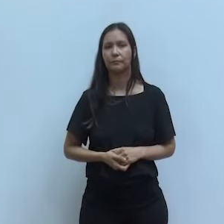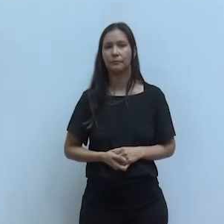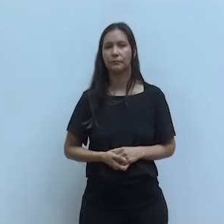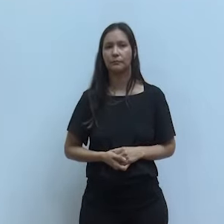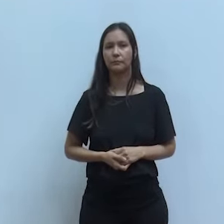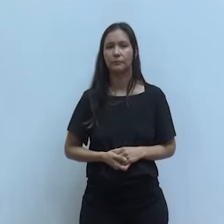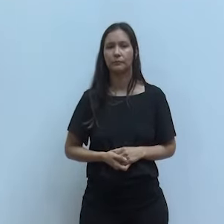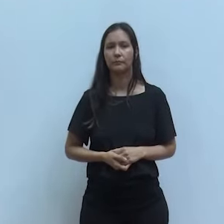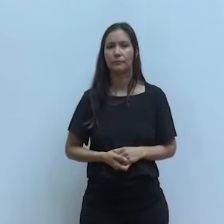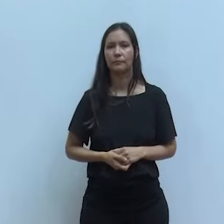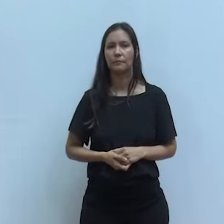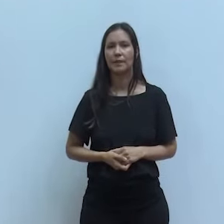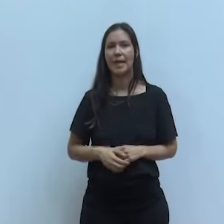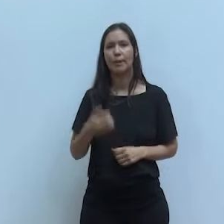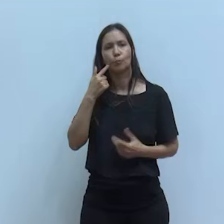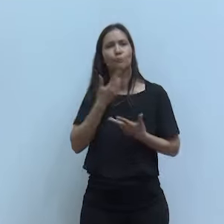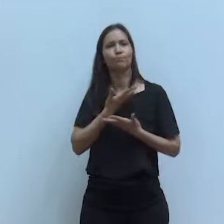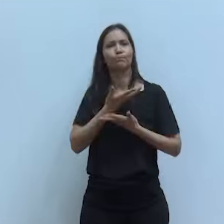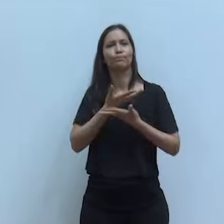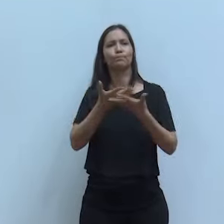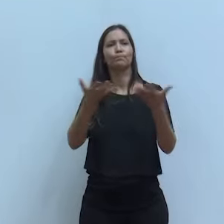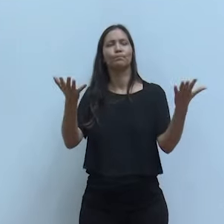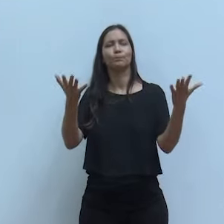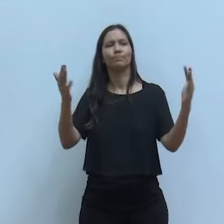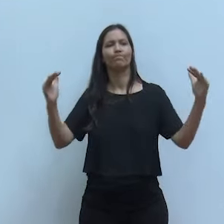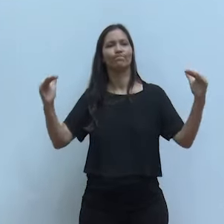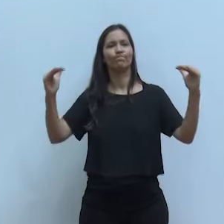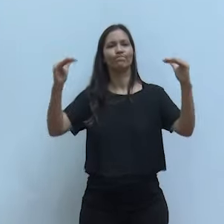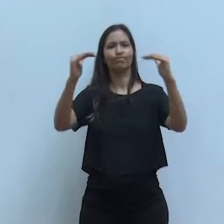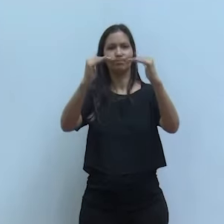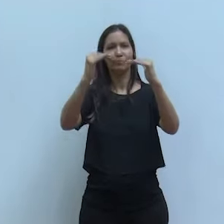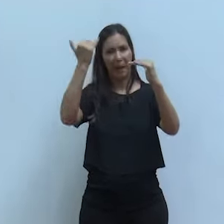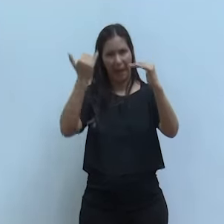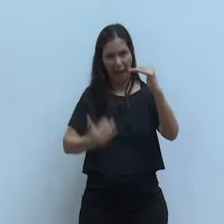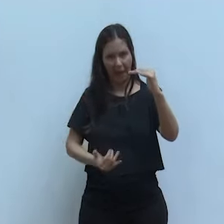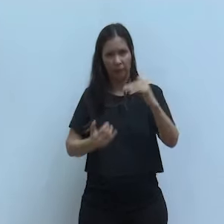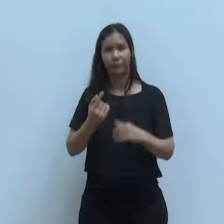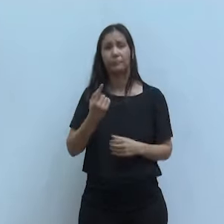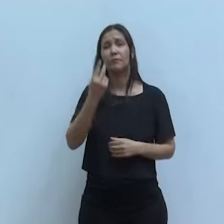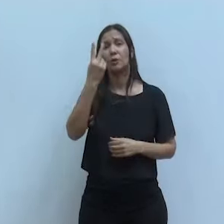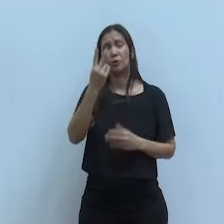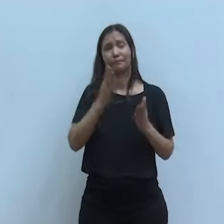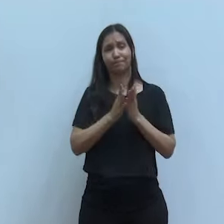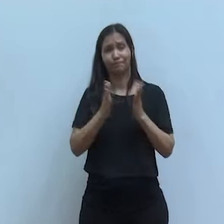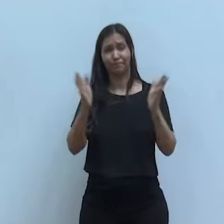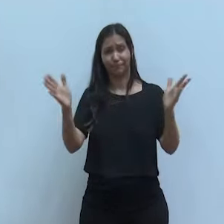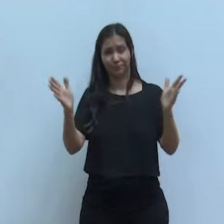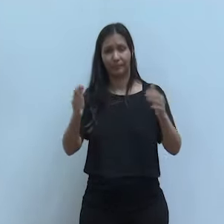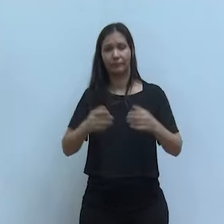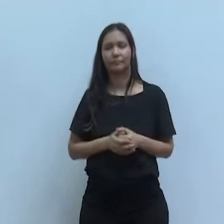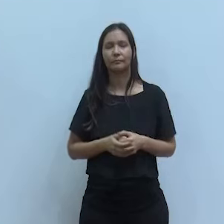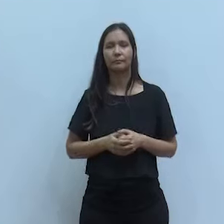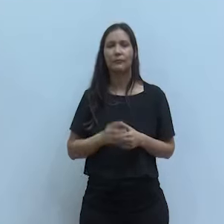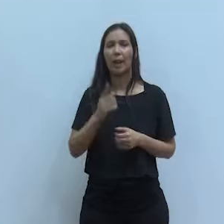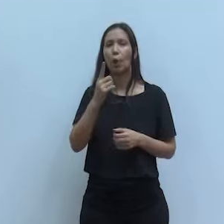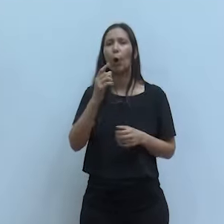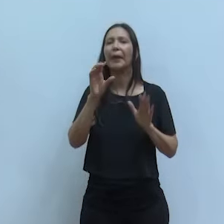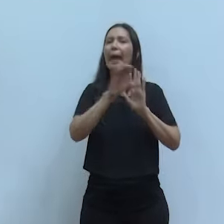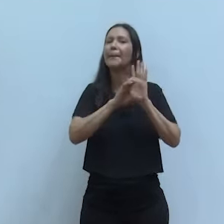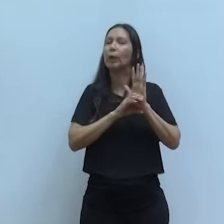tenemos un escenario de cierta paridad hay dos planos donde hay dos capítulos dedicados a eso dónde esto